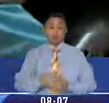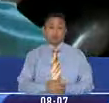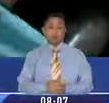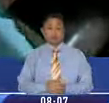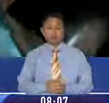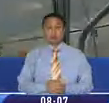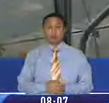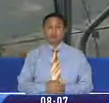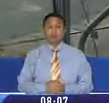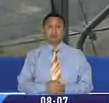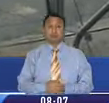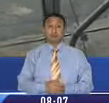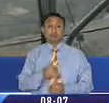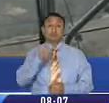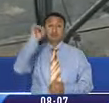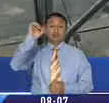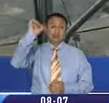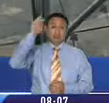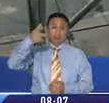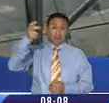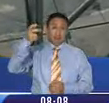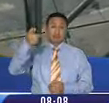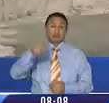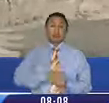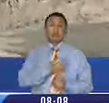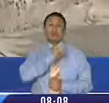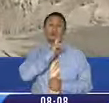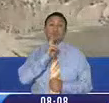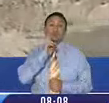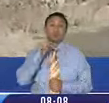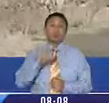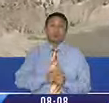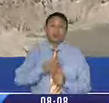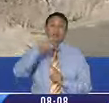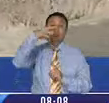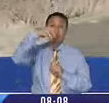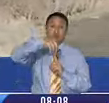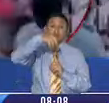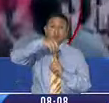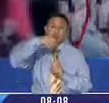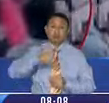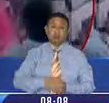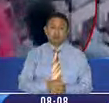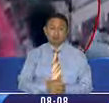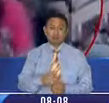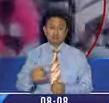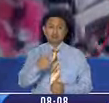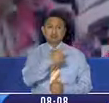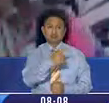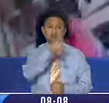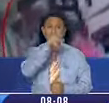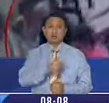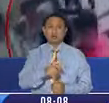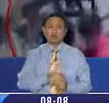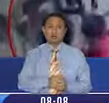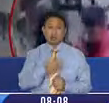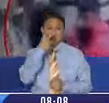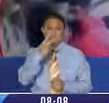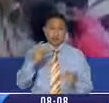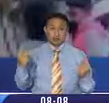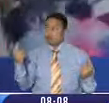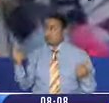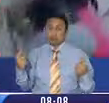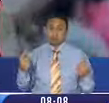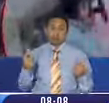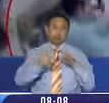y se sale corriendo. En el video de seguridad del local de comida ubicado en San Antonio de Pichincha, se observa cómo el delincuente al verse